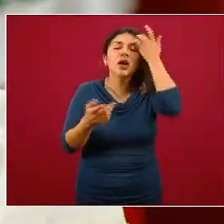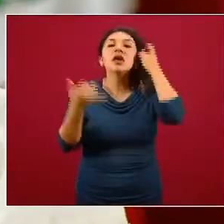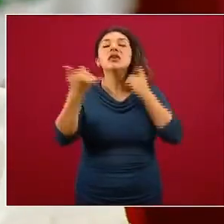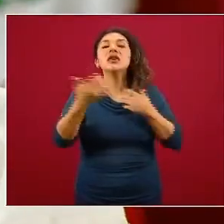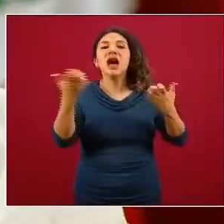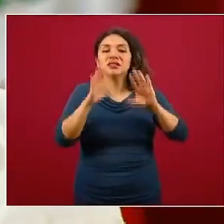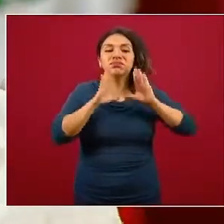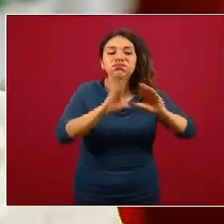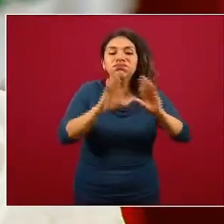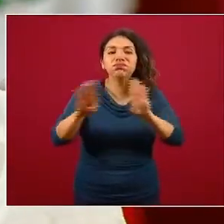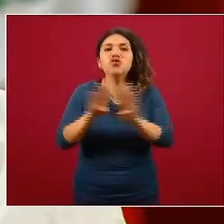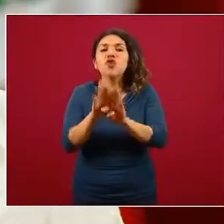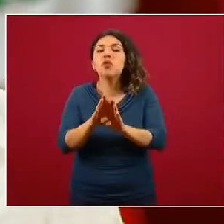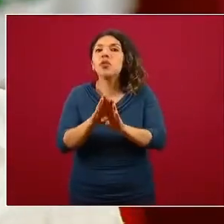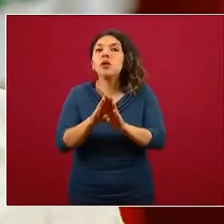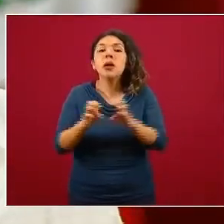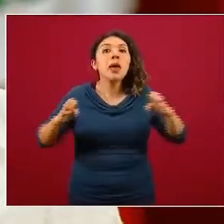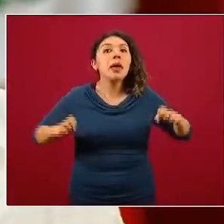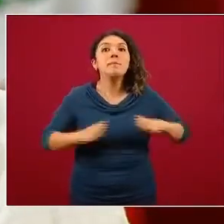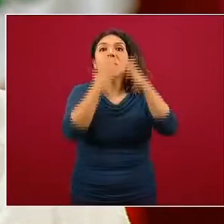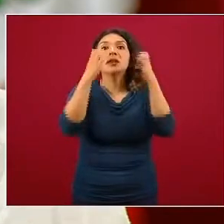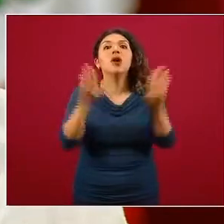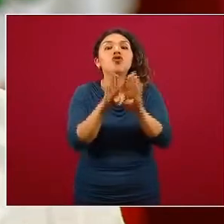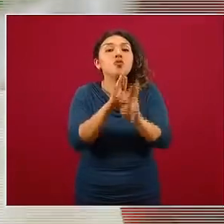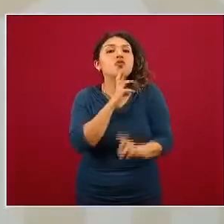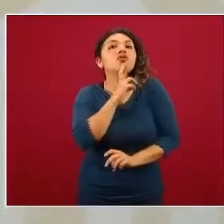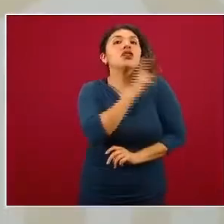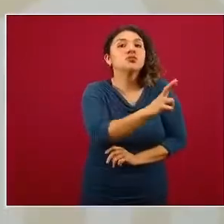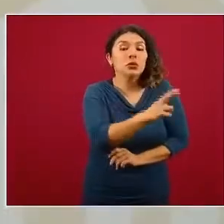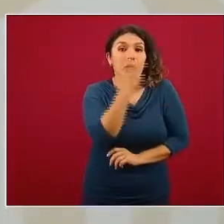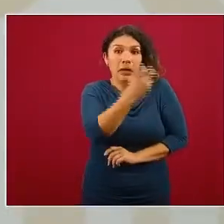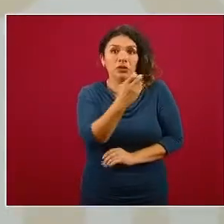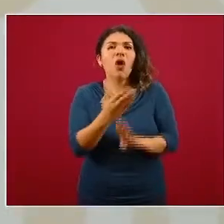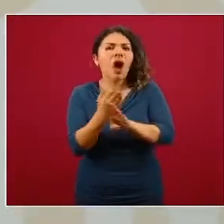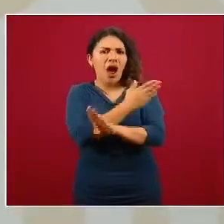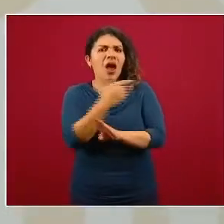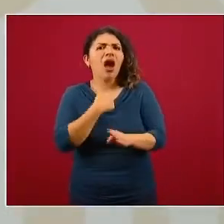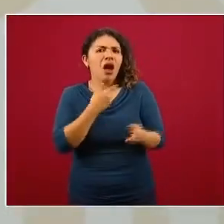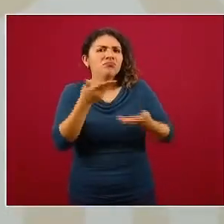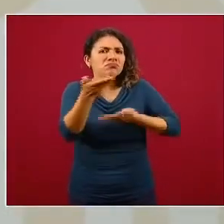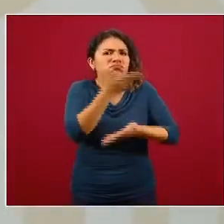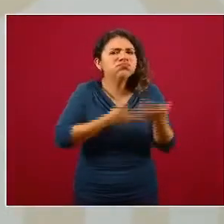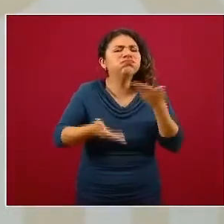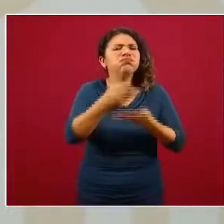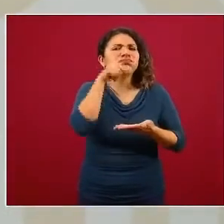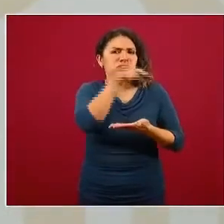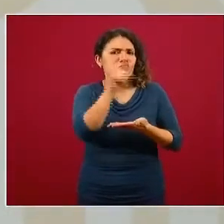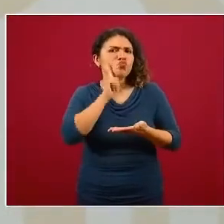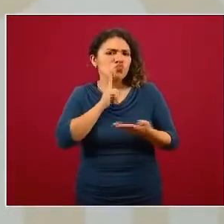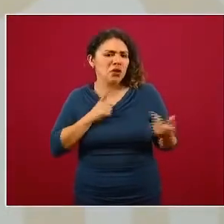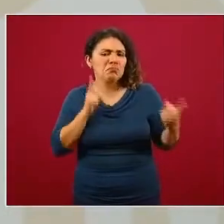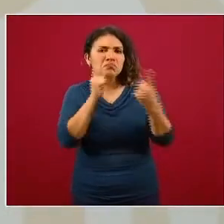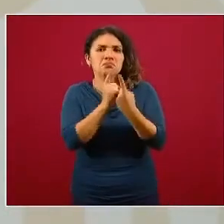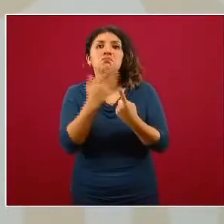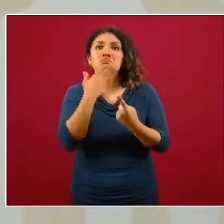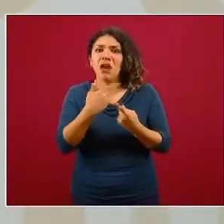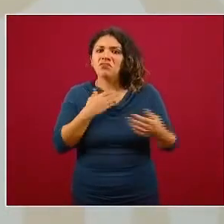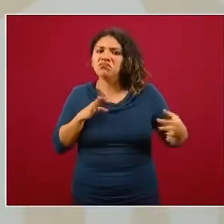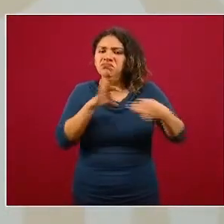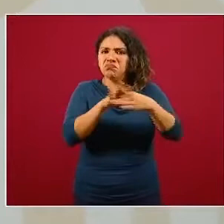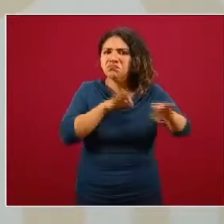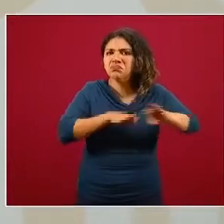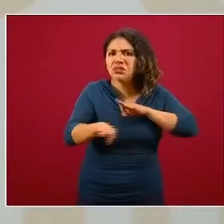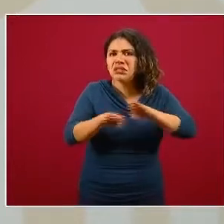desarrollo de capacidades de respuesta ante este tipo de eventos. Con ella tuvimos una también muy benéfica